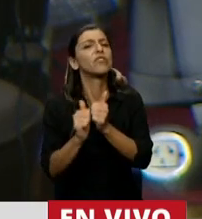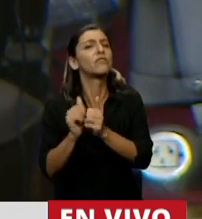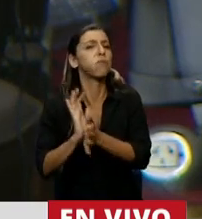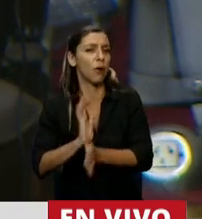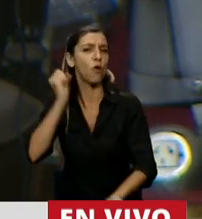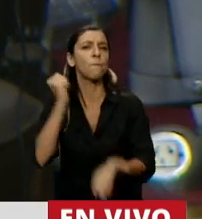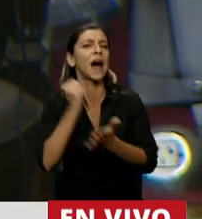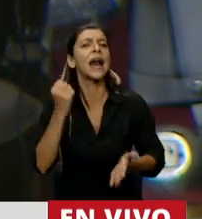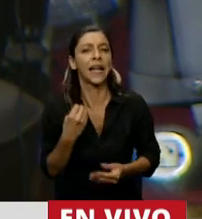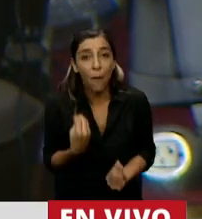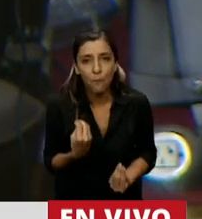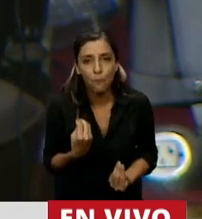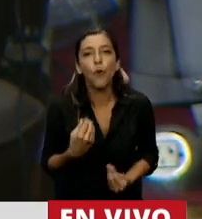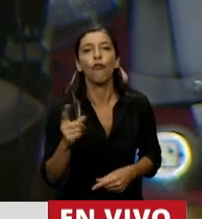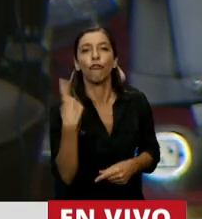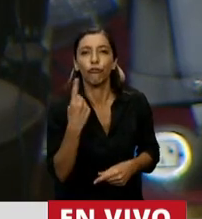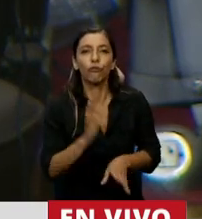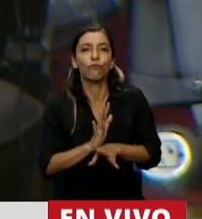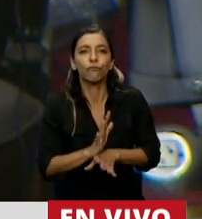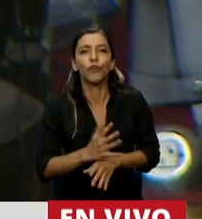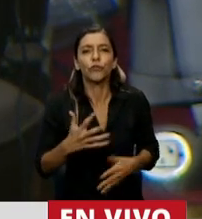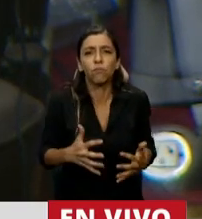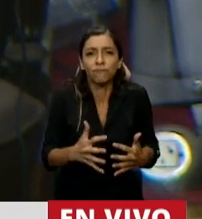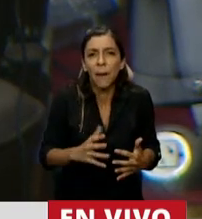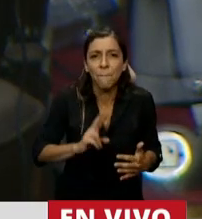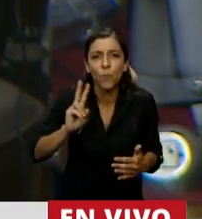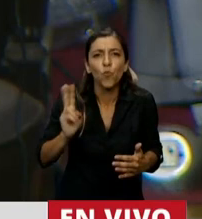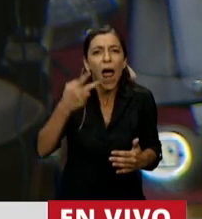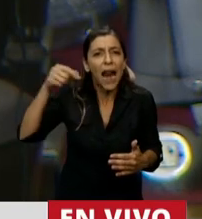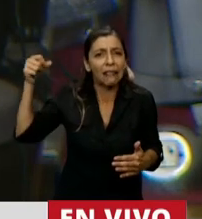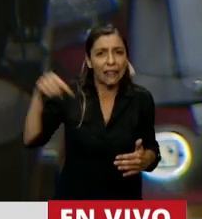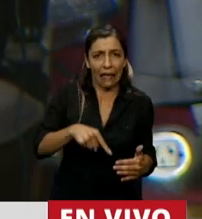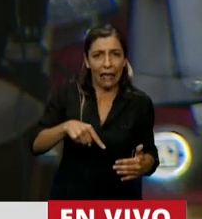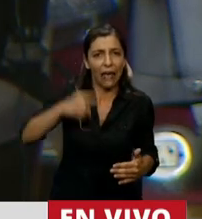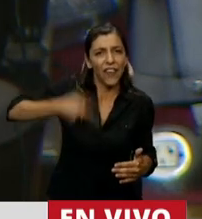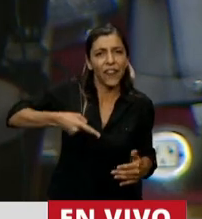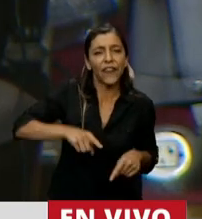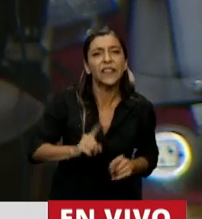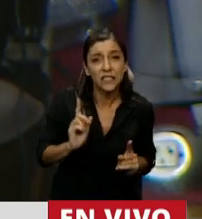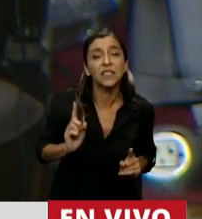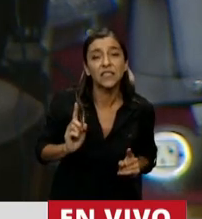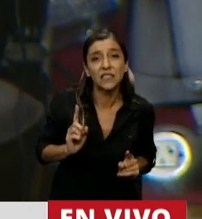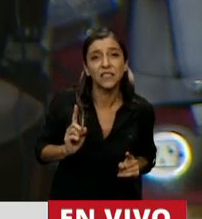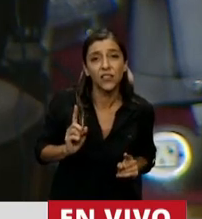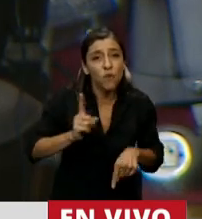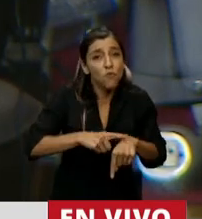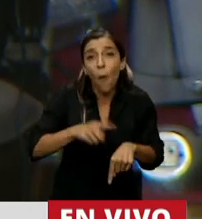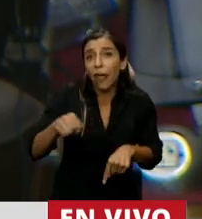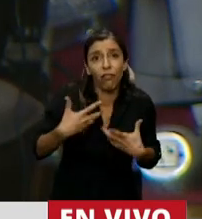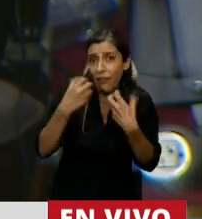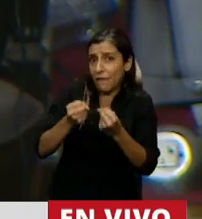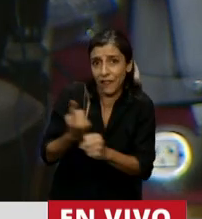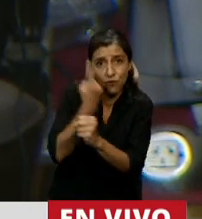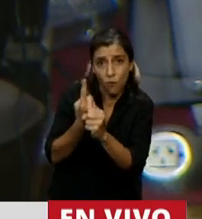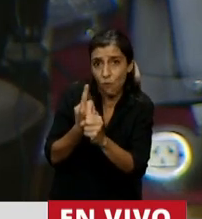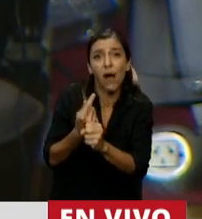del ser en su estado más indefenso, en su etapa inicial, ese ser que no es otra cosa que un